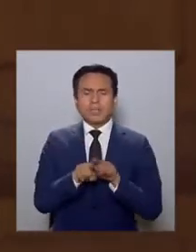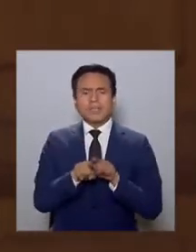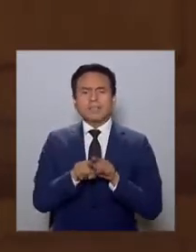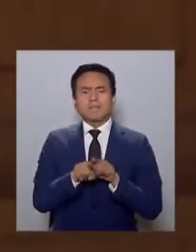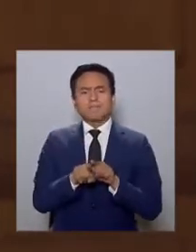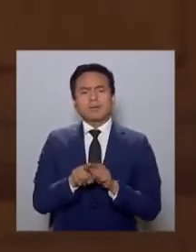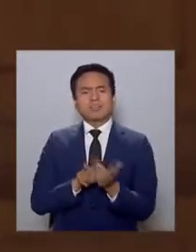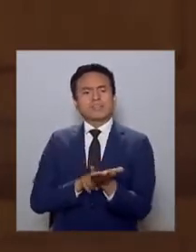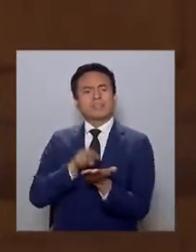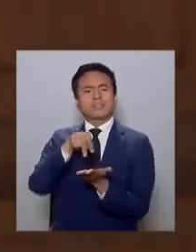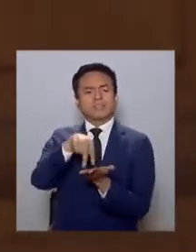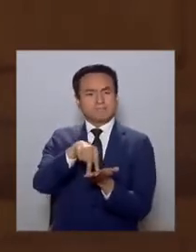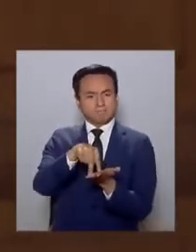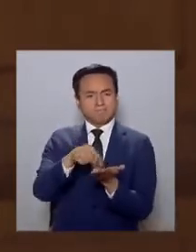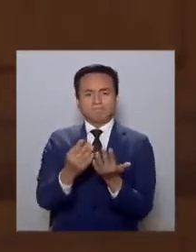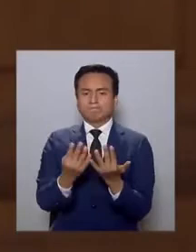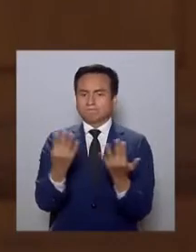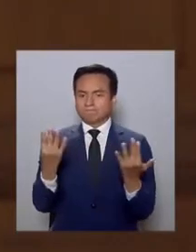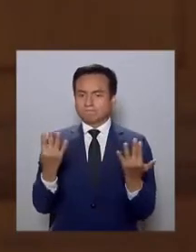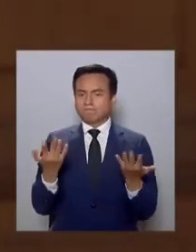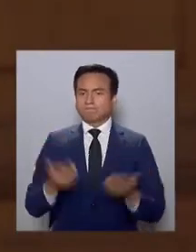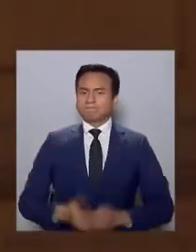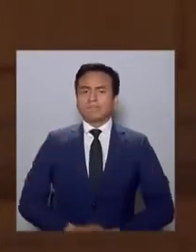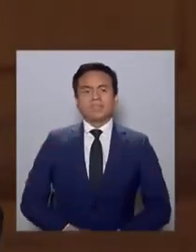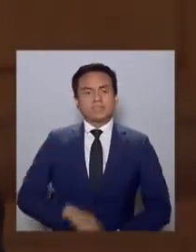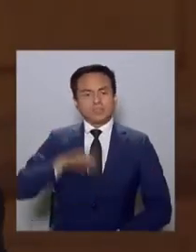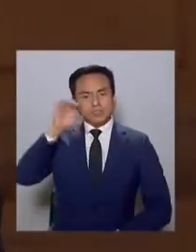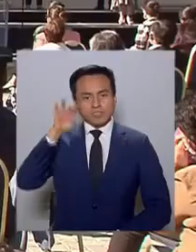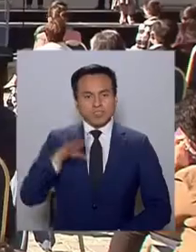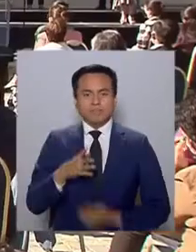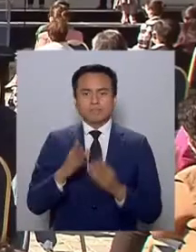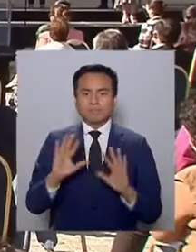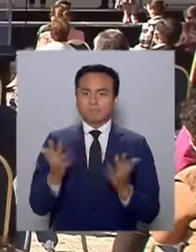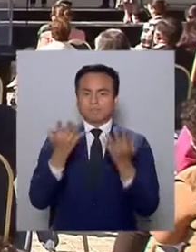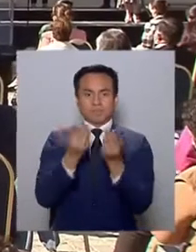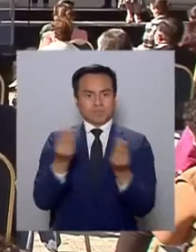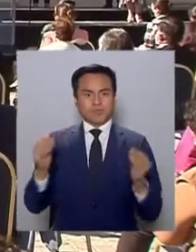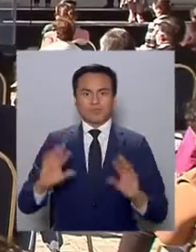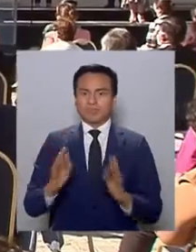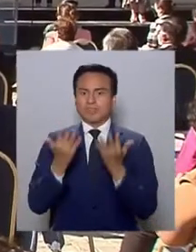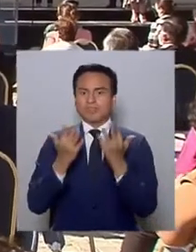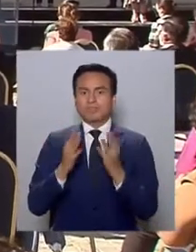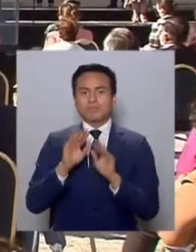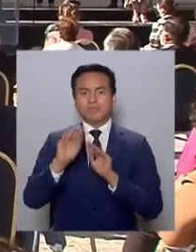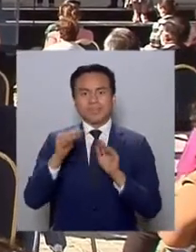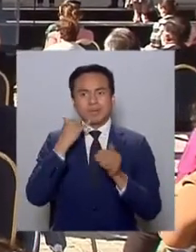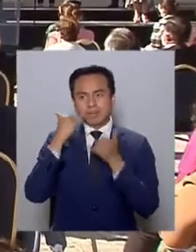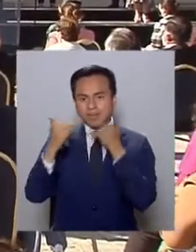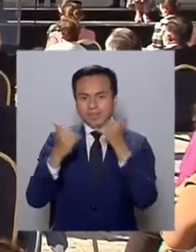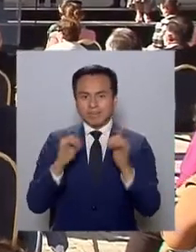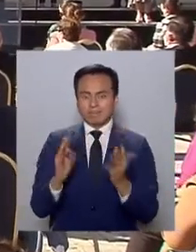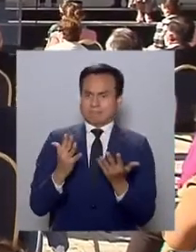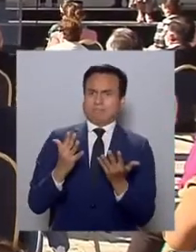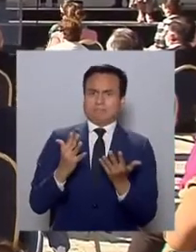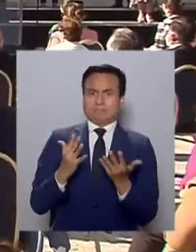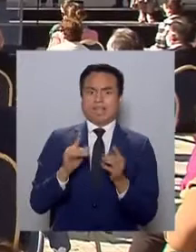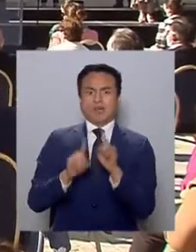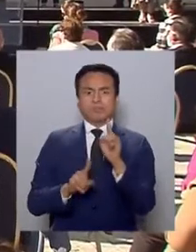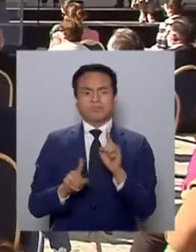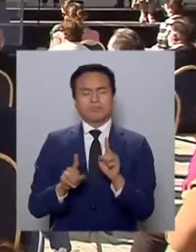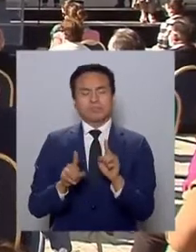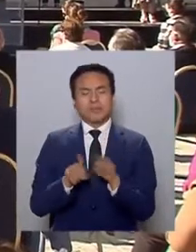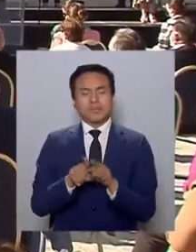al frente. Sé que muchos se sorprendieron con mi llamada, que algunos los